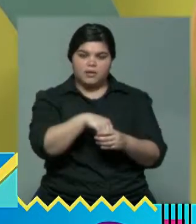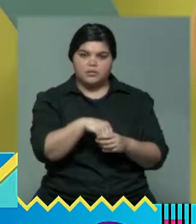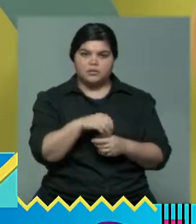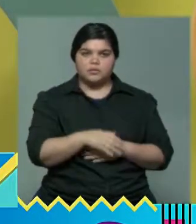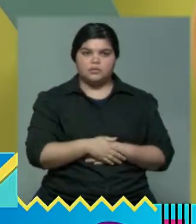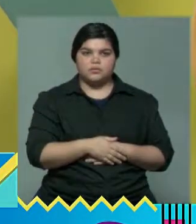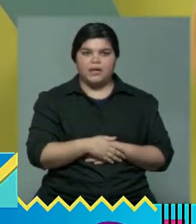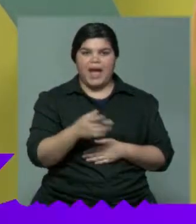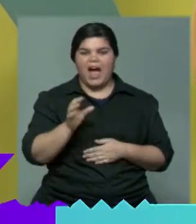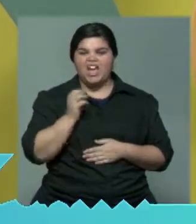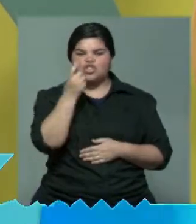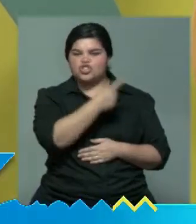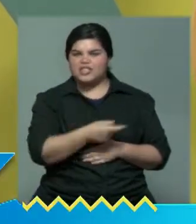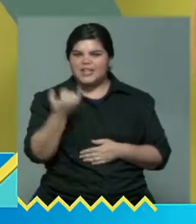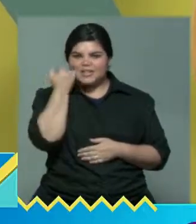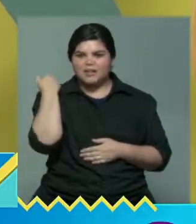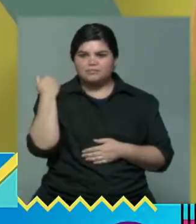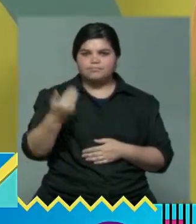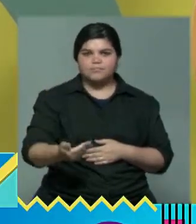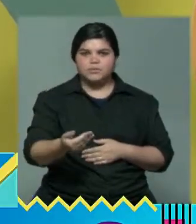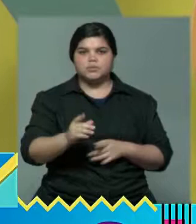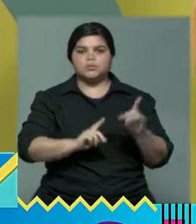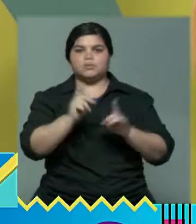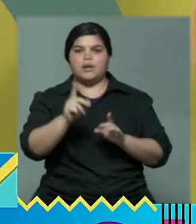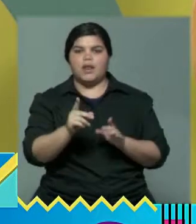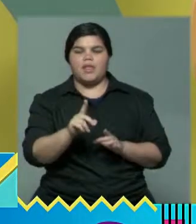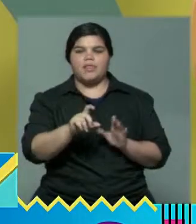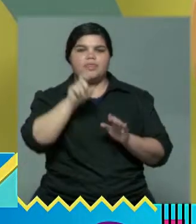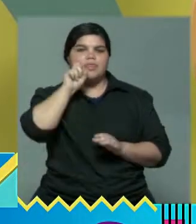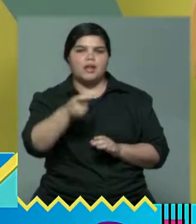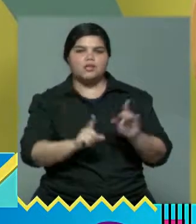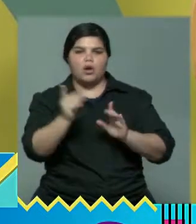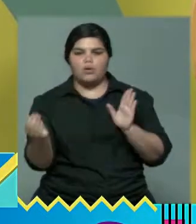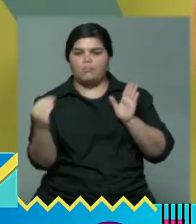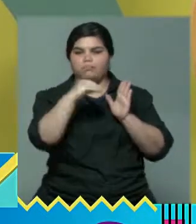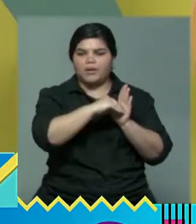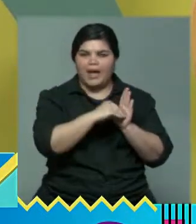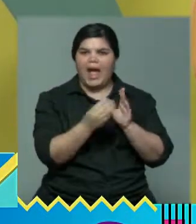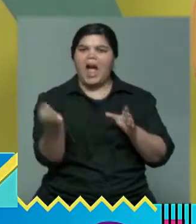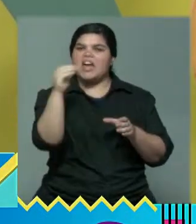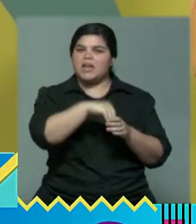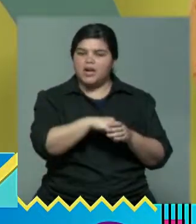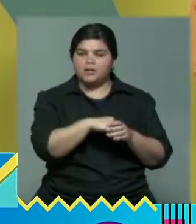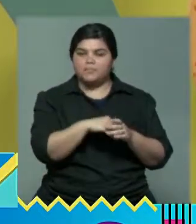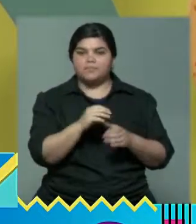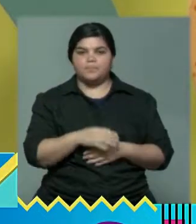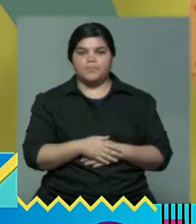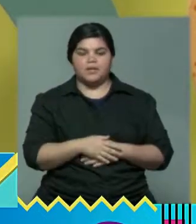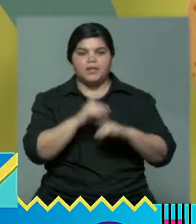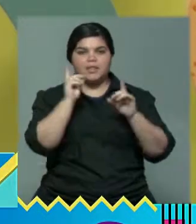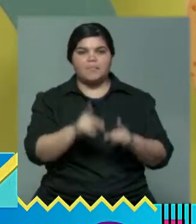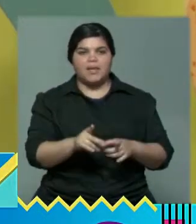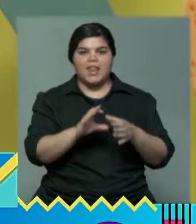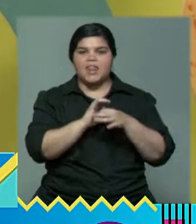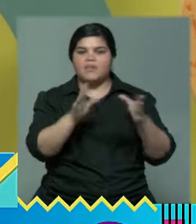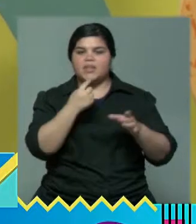en estos 100 años, han tenido que ver con incorporación de algunos delitos, que sí tiene que ver con un criterio de política criminal, pero más que nada la libertad